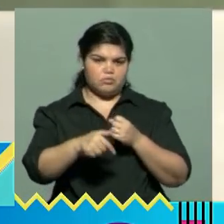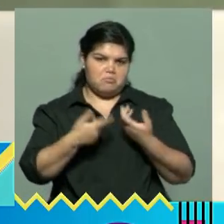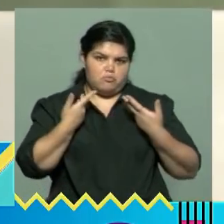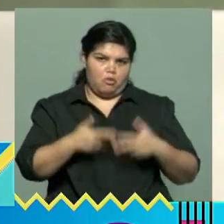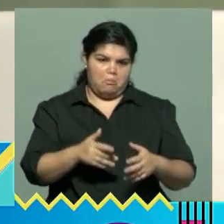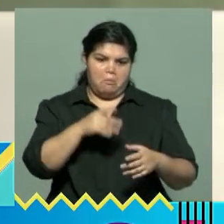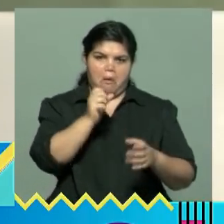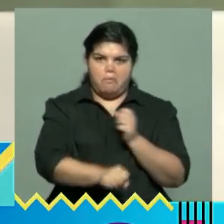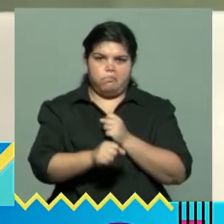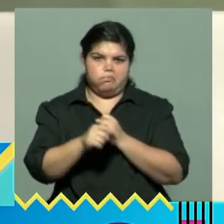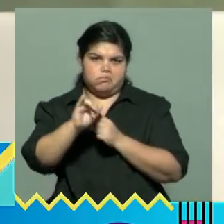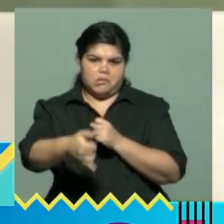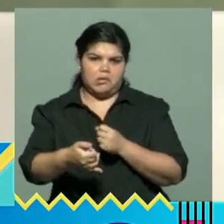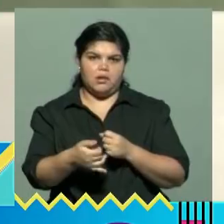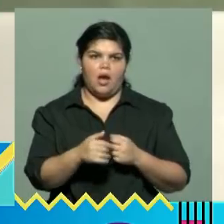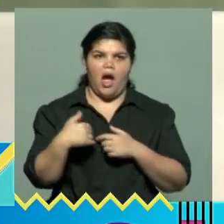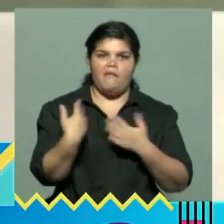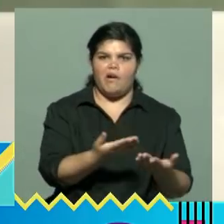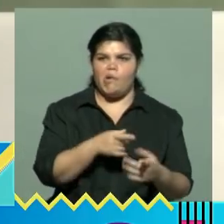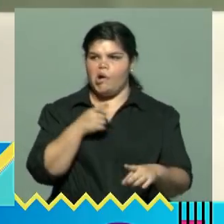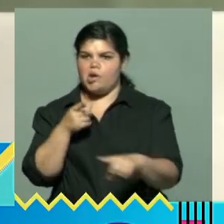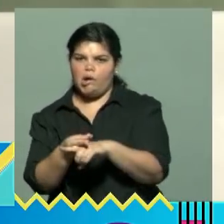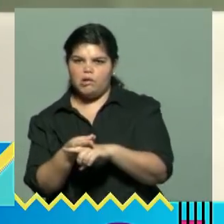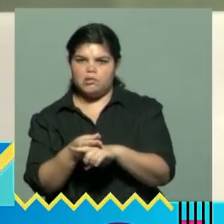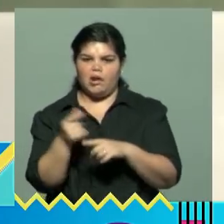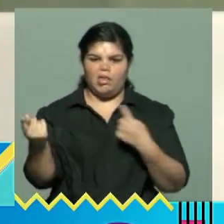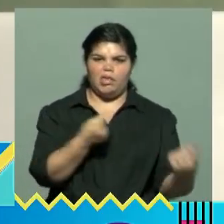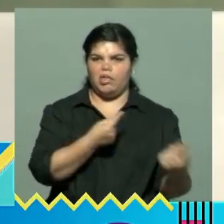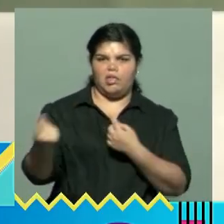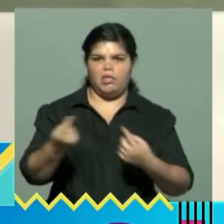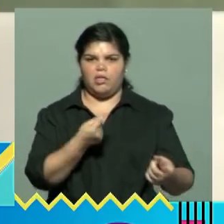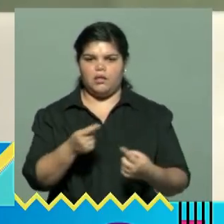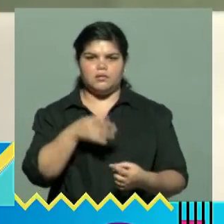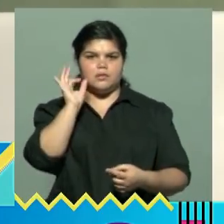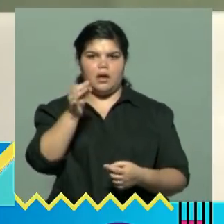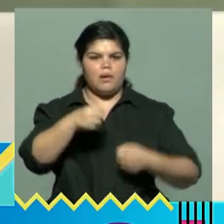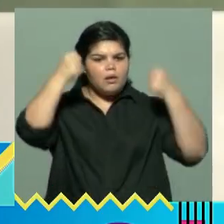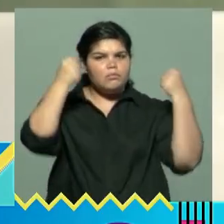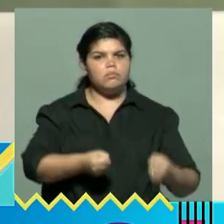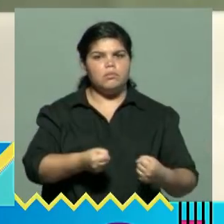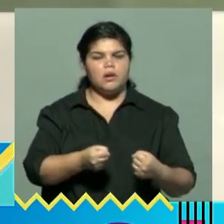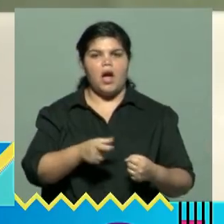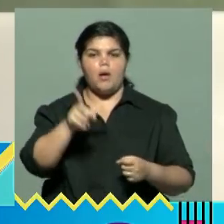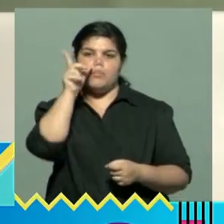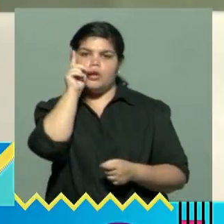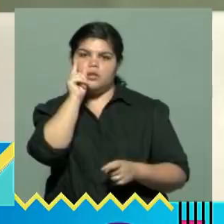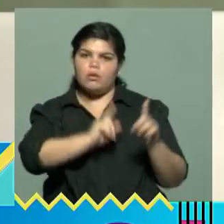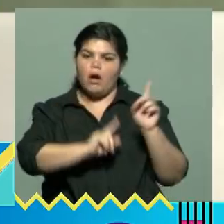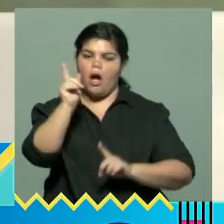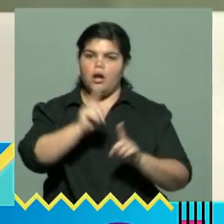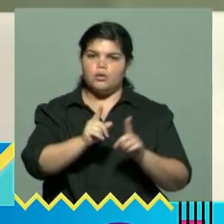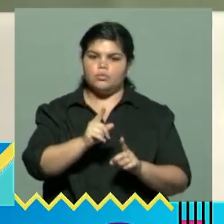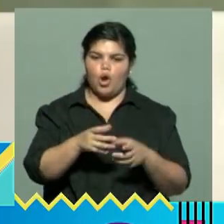digamos, también el debate es no estoy a favor, estoy en contra, que también eso posiciona a muchísimos políticos a pensar, digamos, más allá de